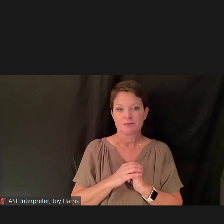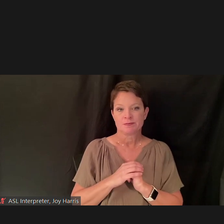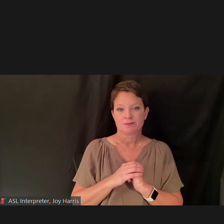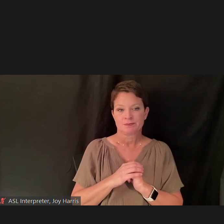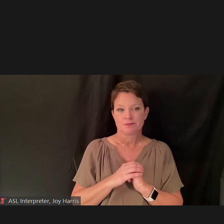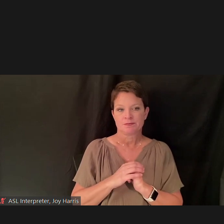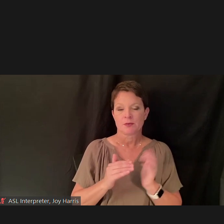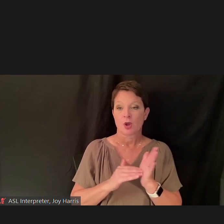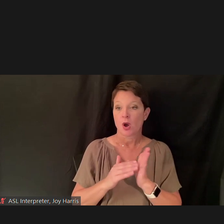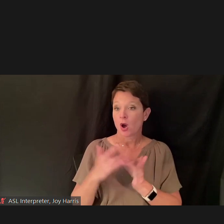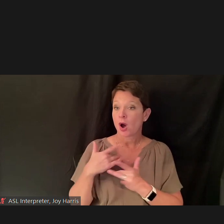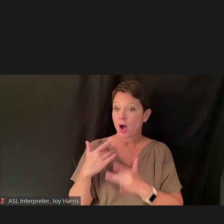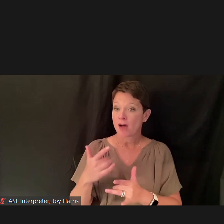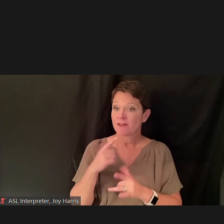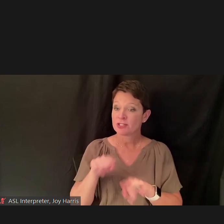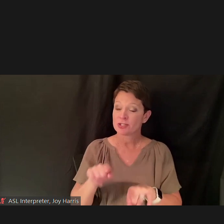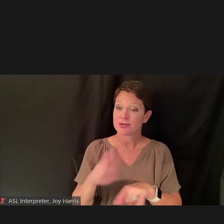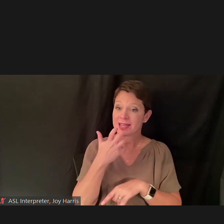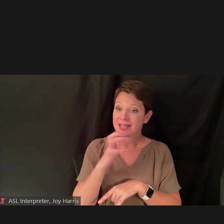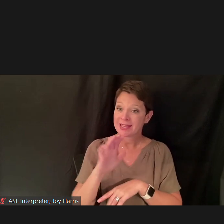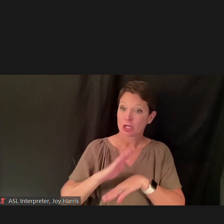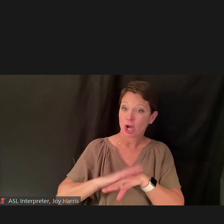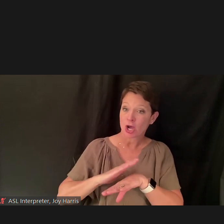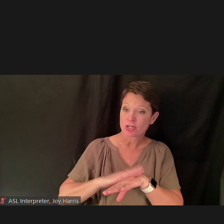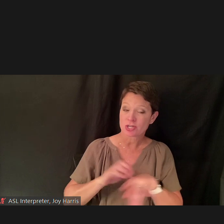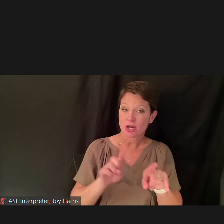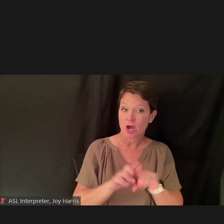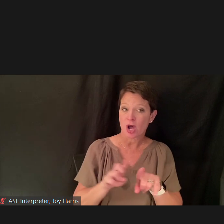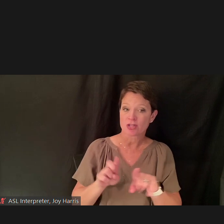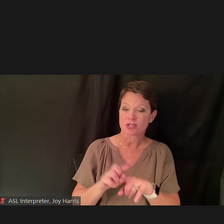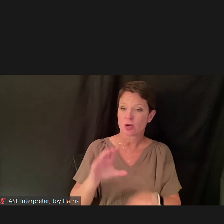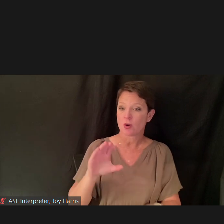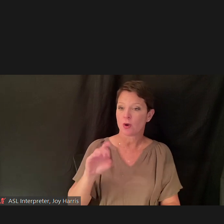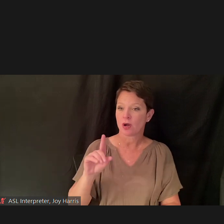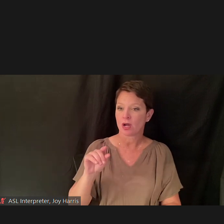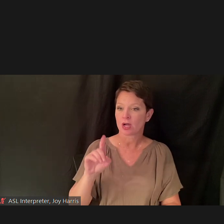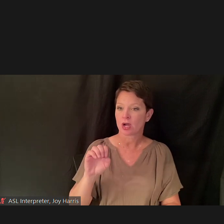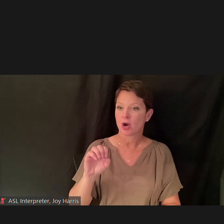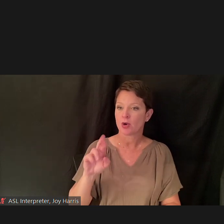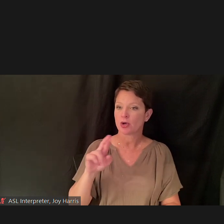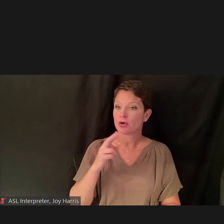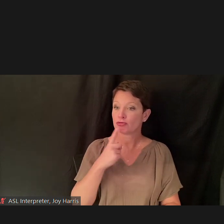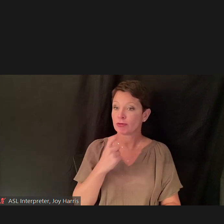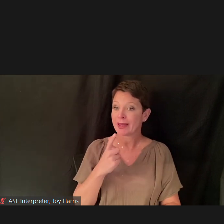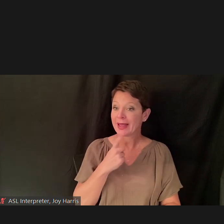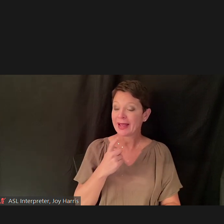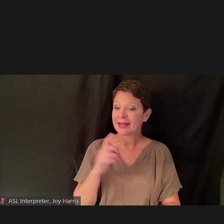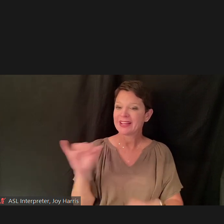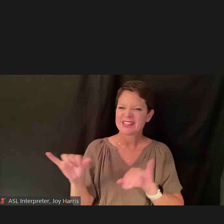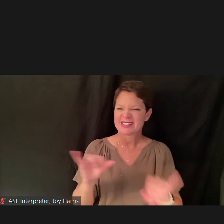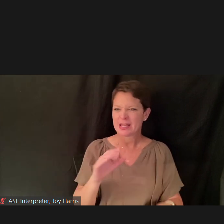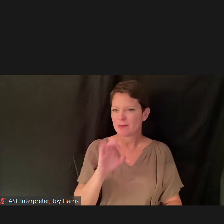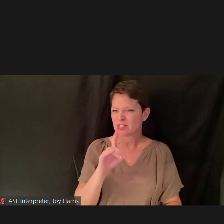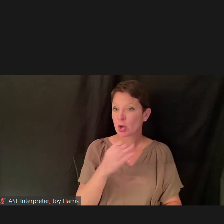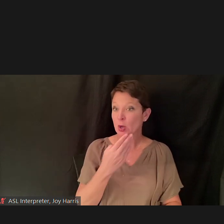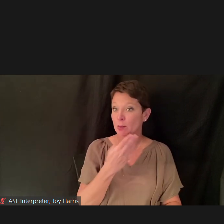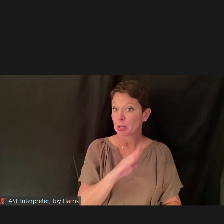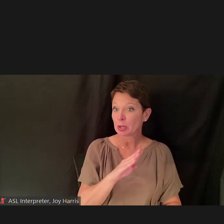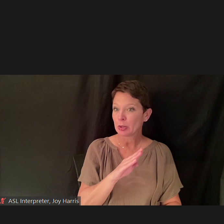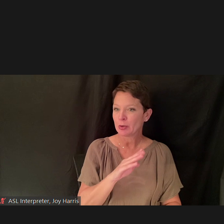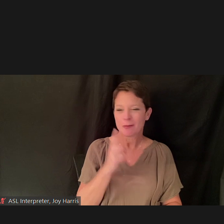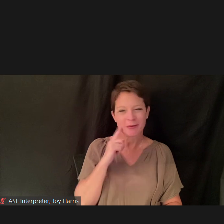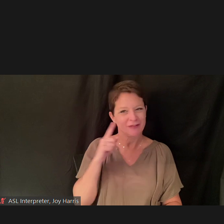mantener a sus clientes informados de cómo mantenerse seguros. También está el código rojo en el sistema de